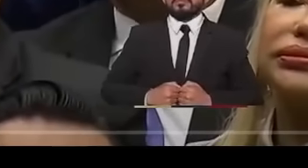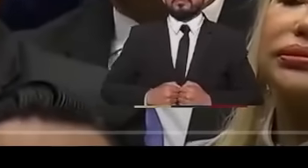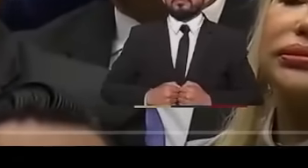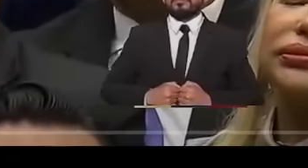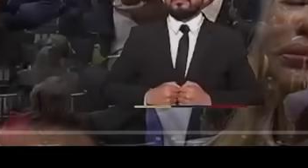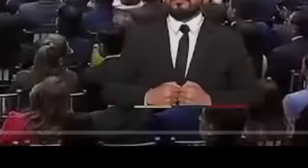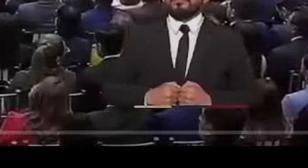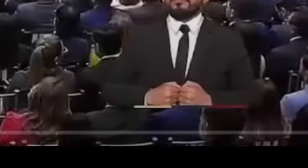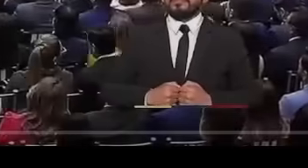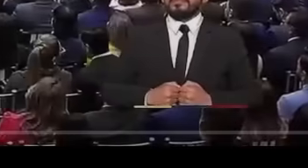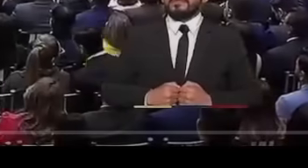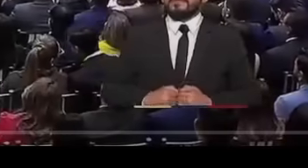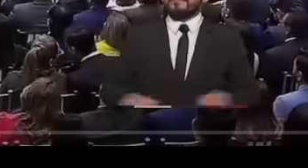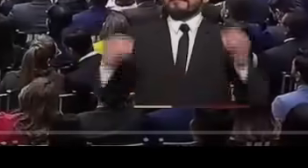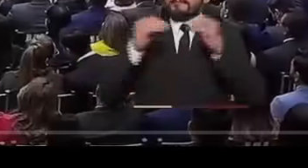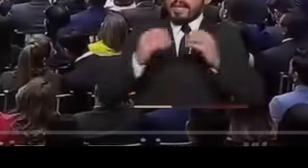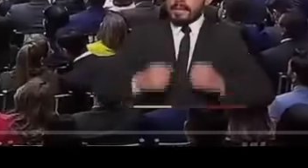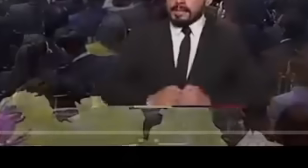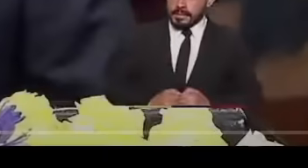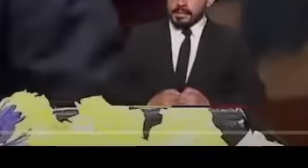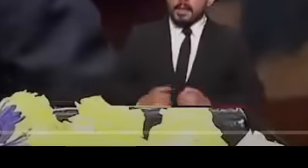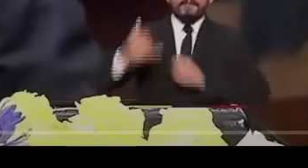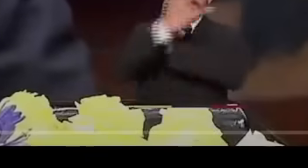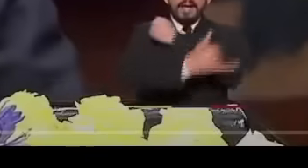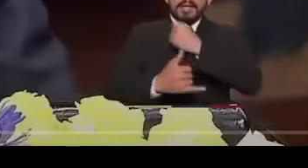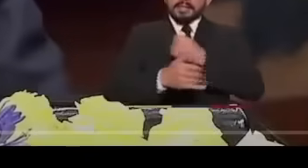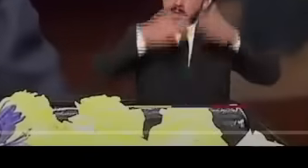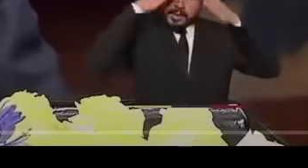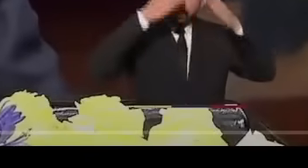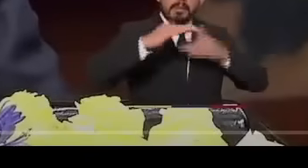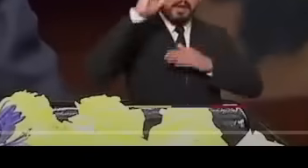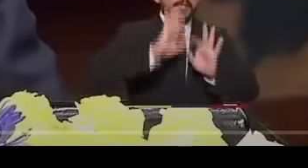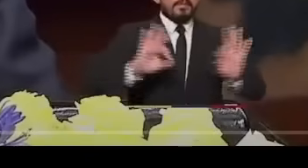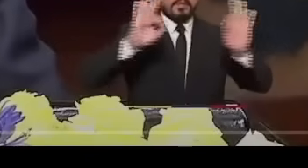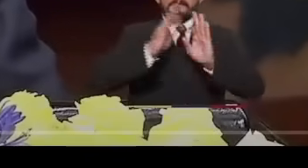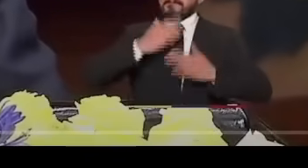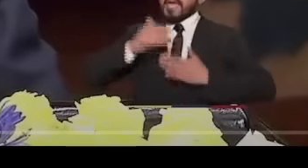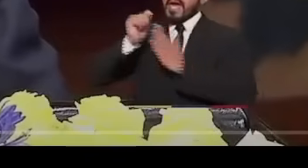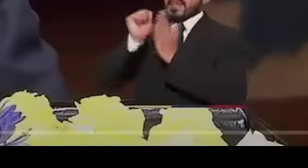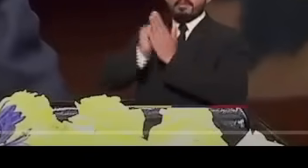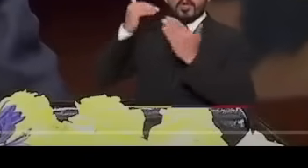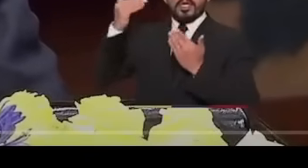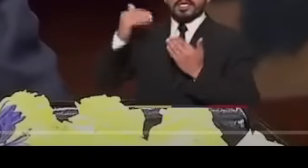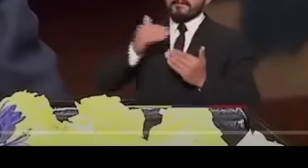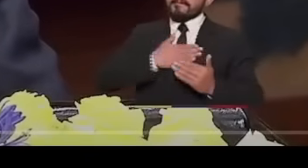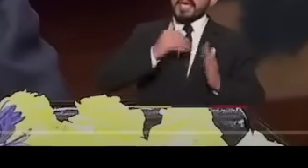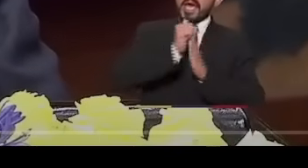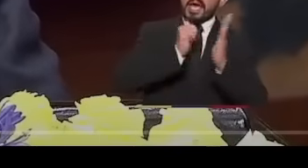Que la nación está por encima de las agendas partidistas y de los proyectos políticos. En